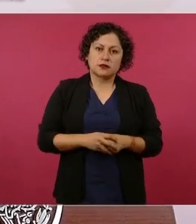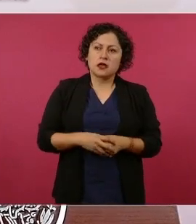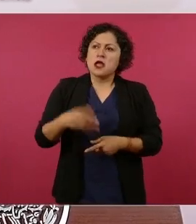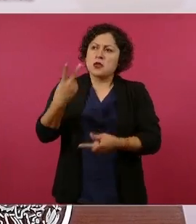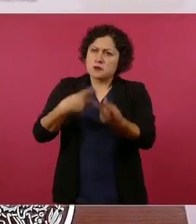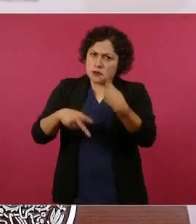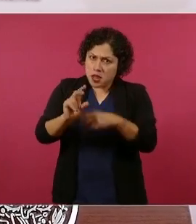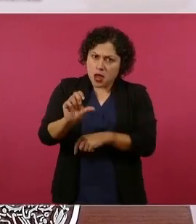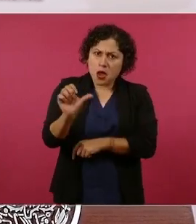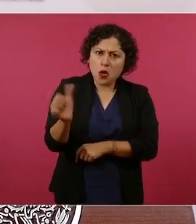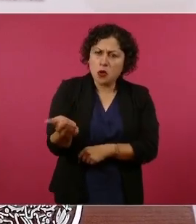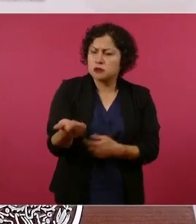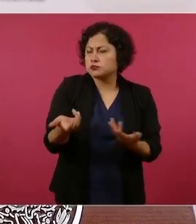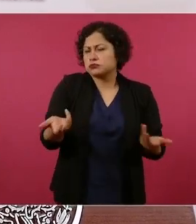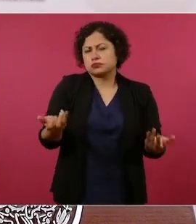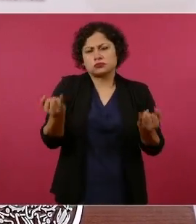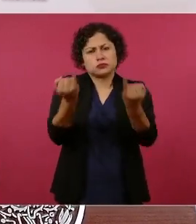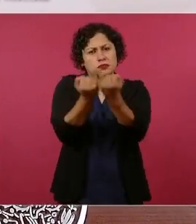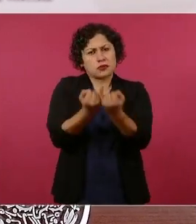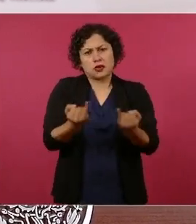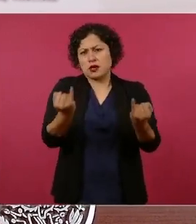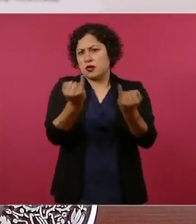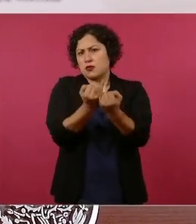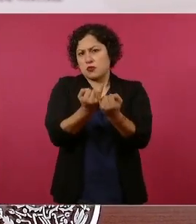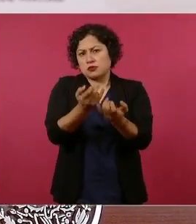Sobra decir, ¿no?, que